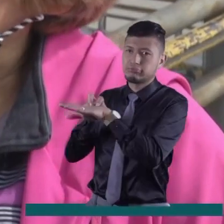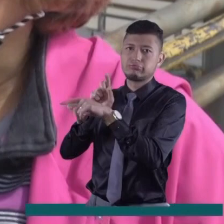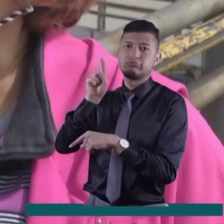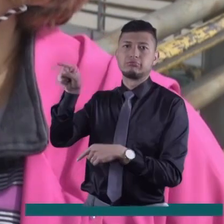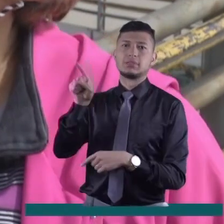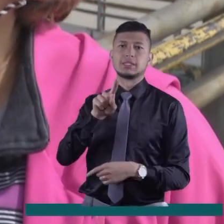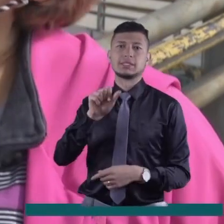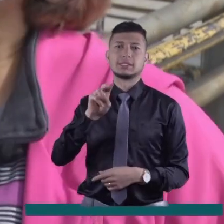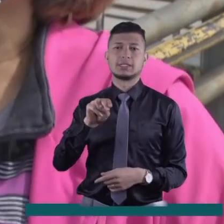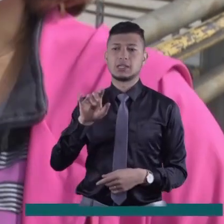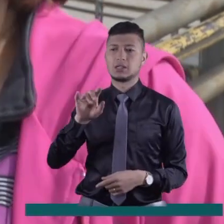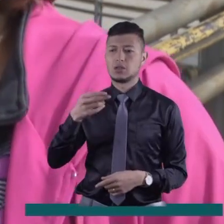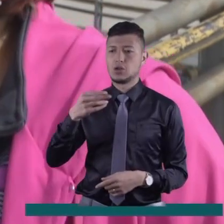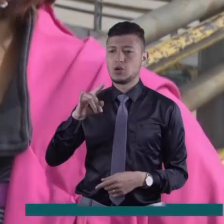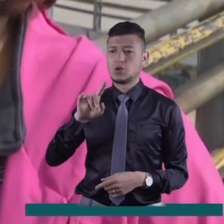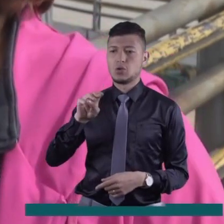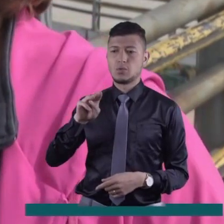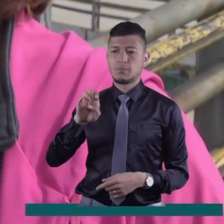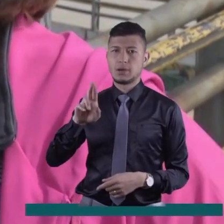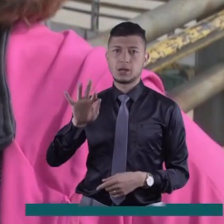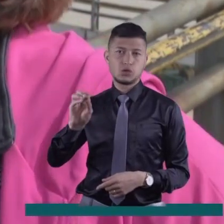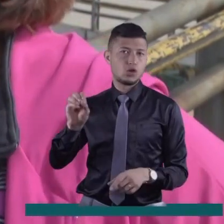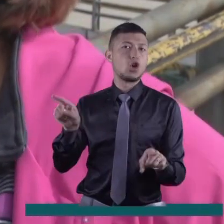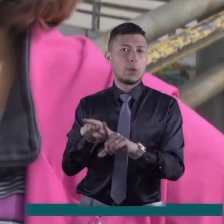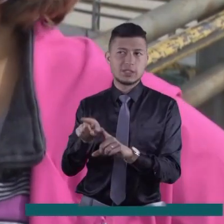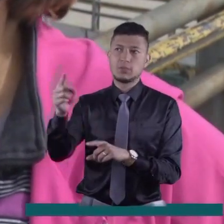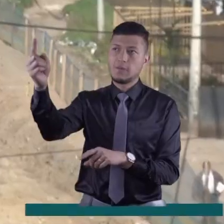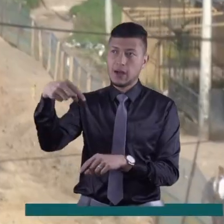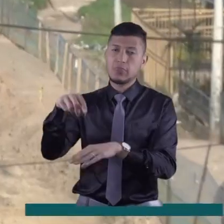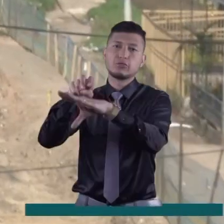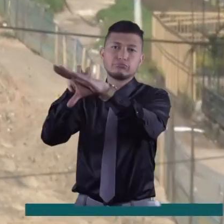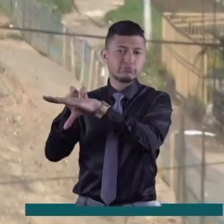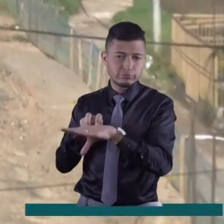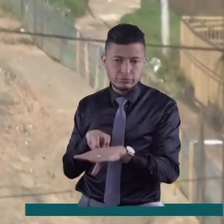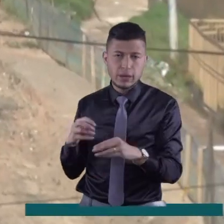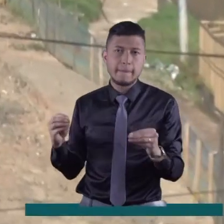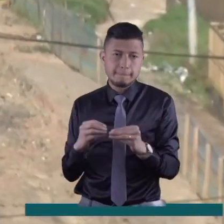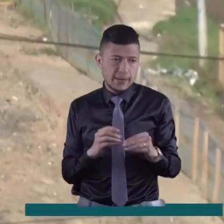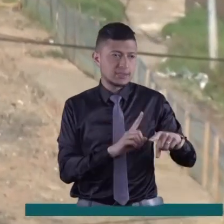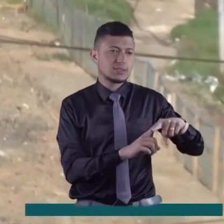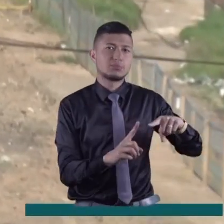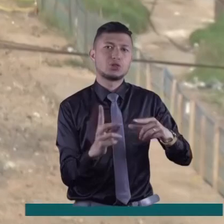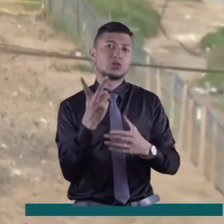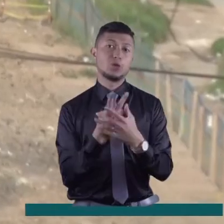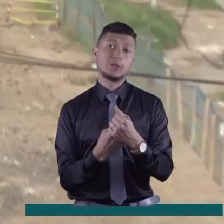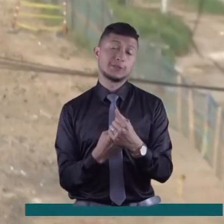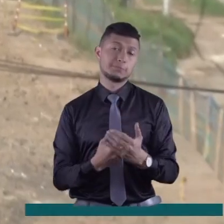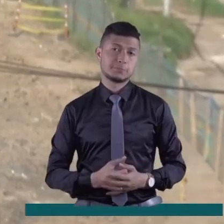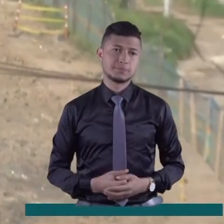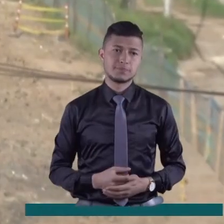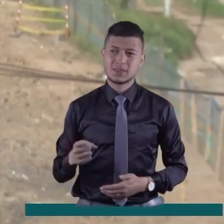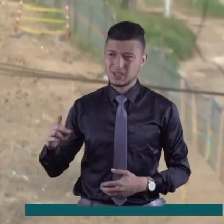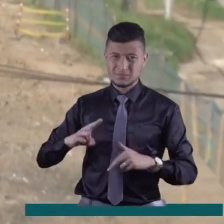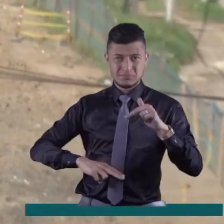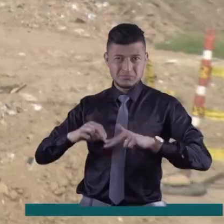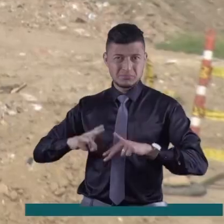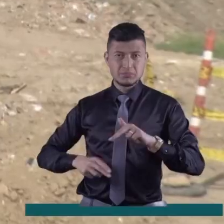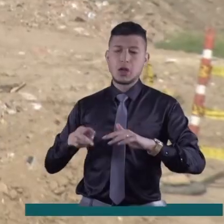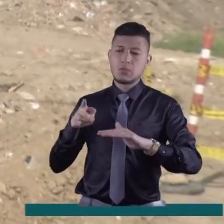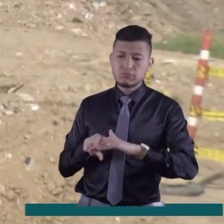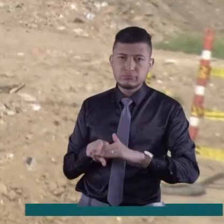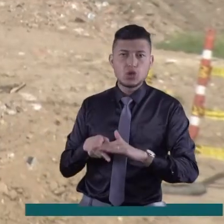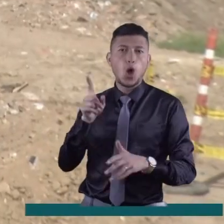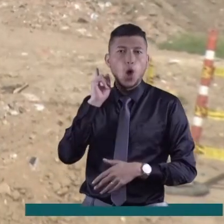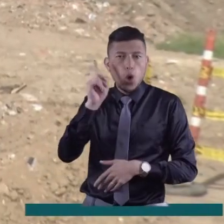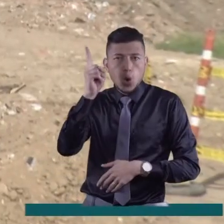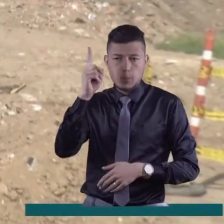San Humberto, igualmente bajando. Entonces imagínese. La obra estaba detenida por la falta de construcción de un conector de